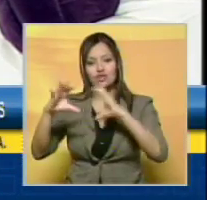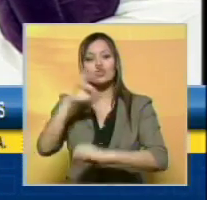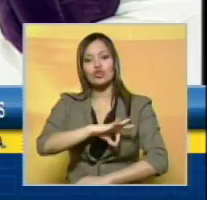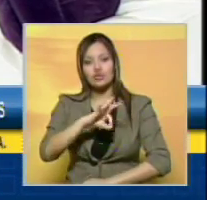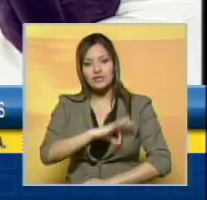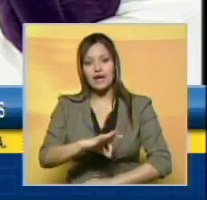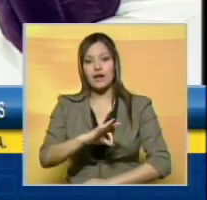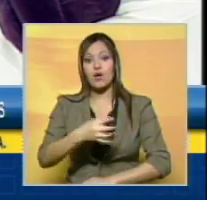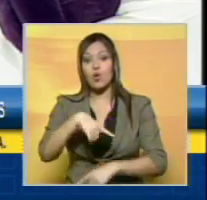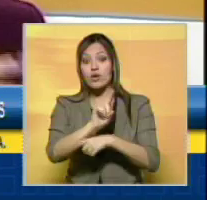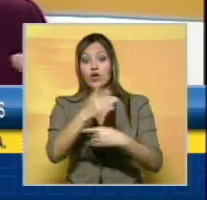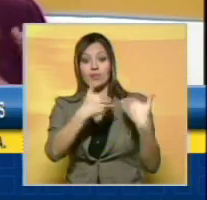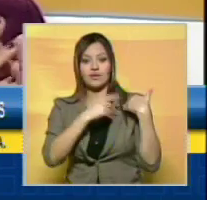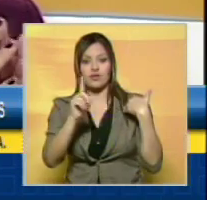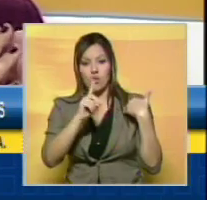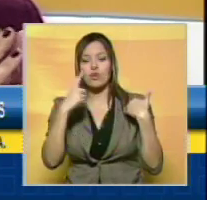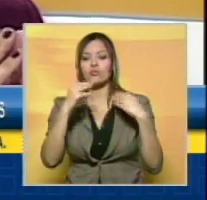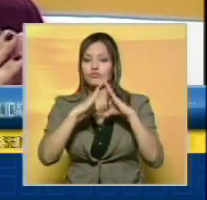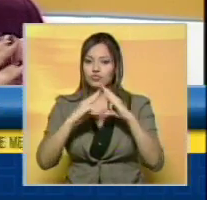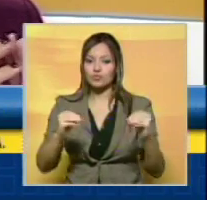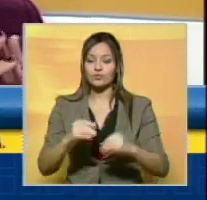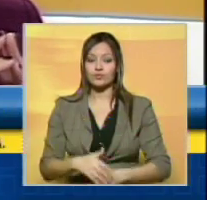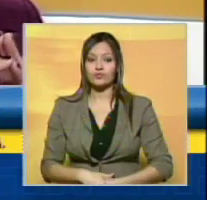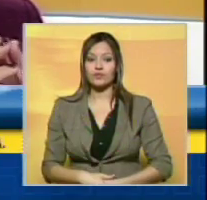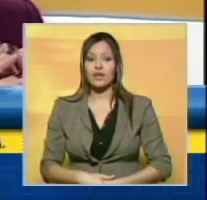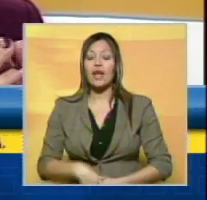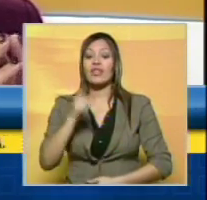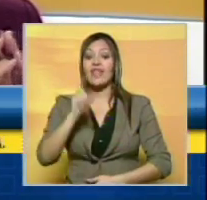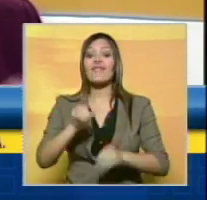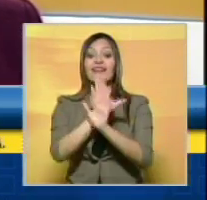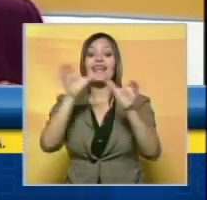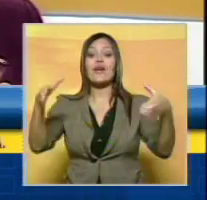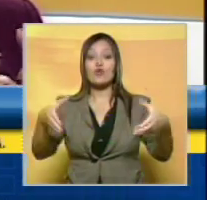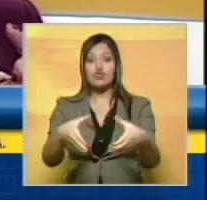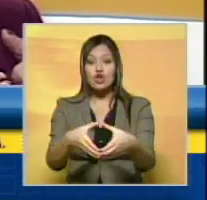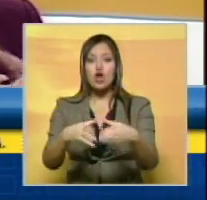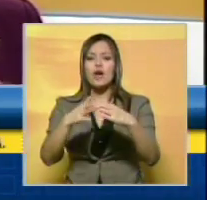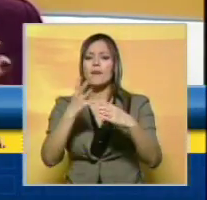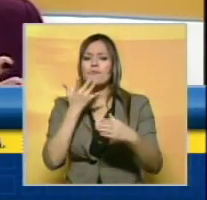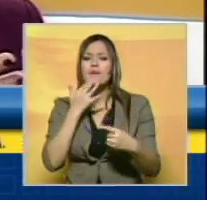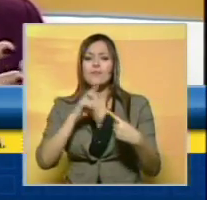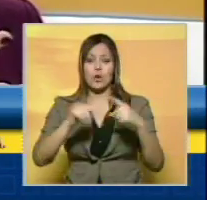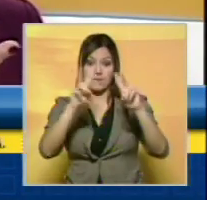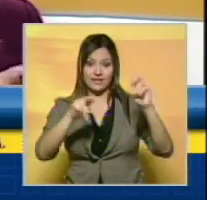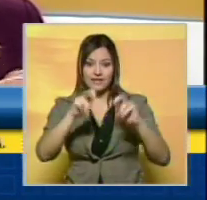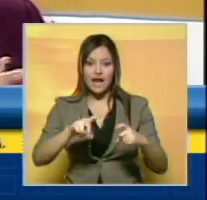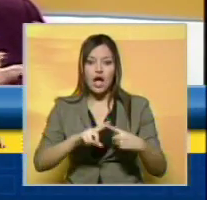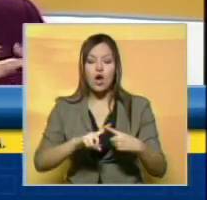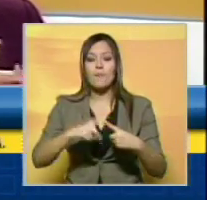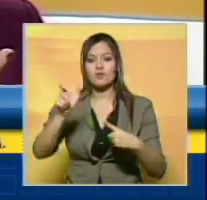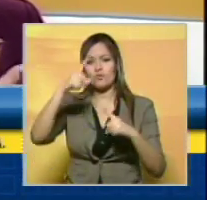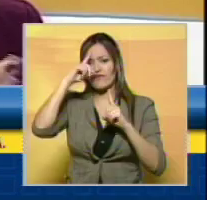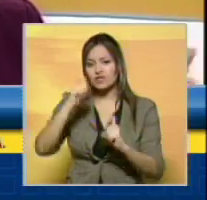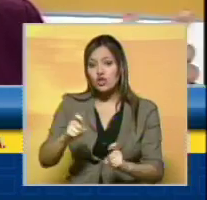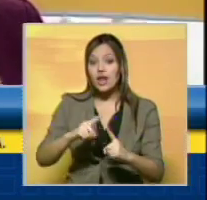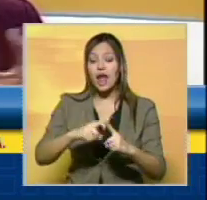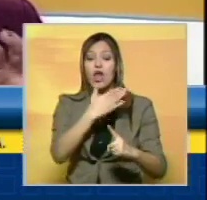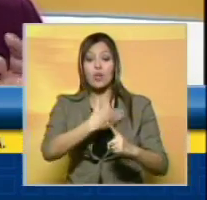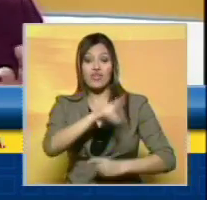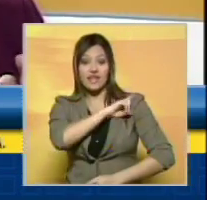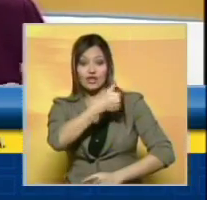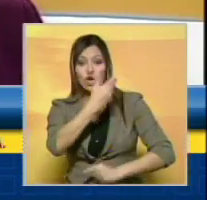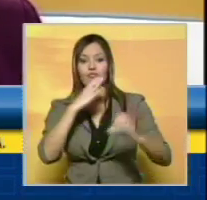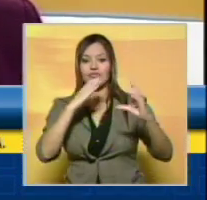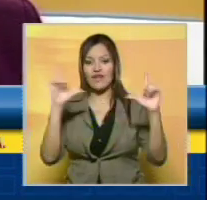social. Yo creo que debemos reunirnos actores, investigadores, académicos, dueños y directores de